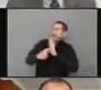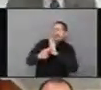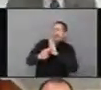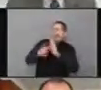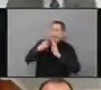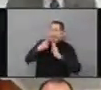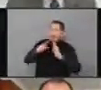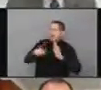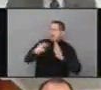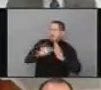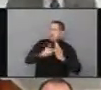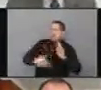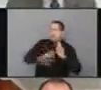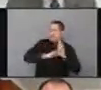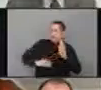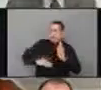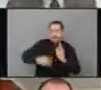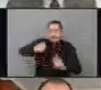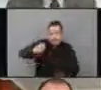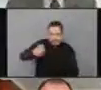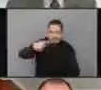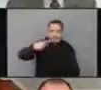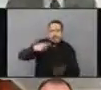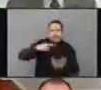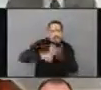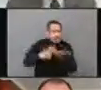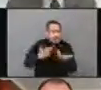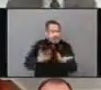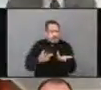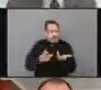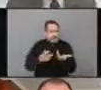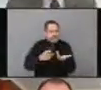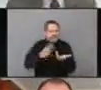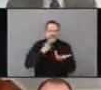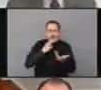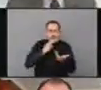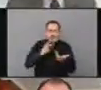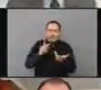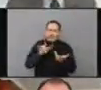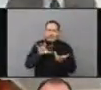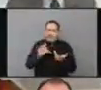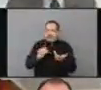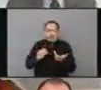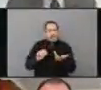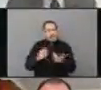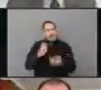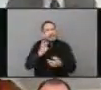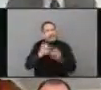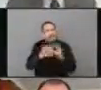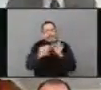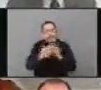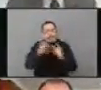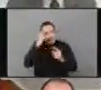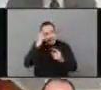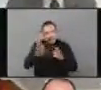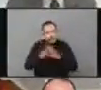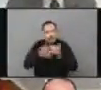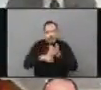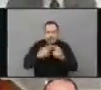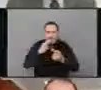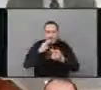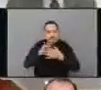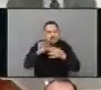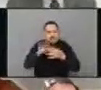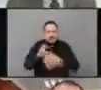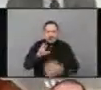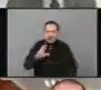investidura como presidenta, ella misma es un recurso público. Y en esa parte, en esa vertiente de uso de recurso público,